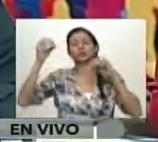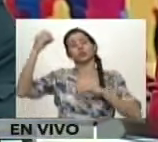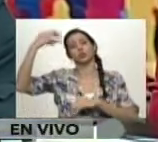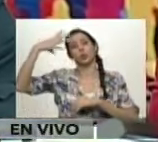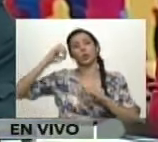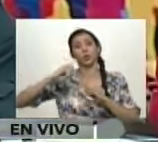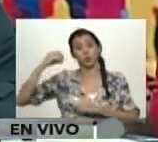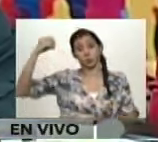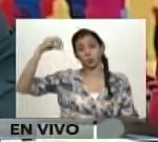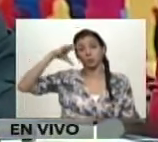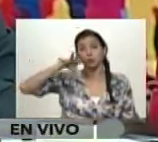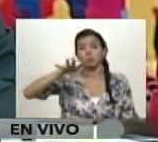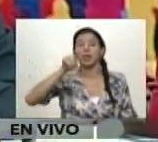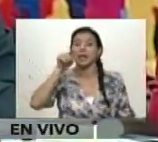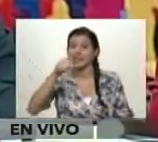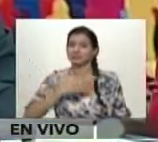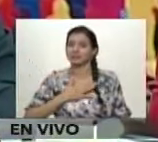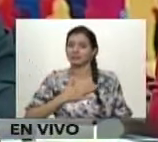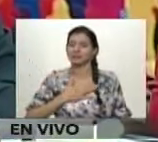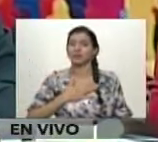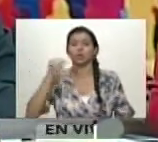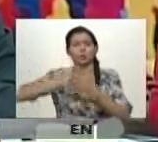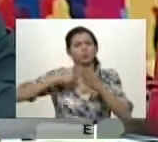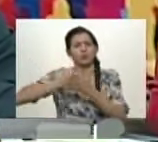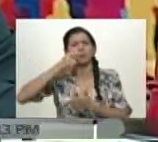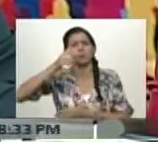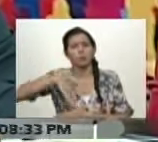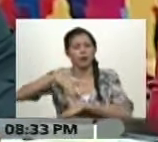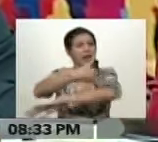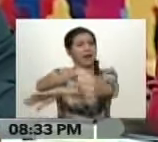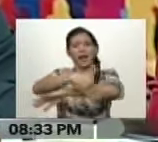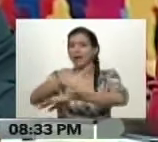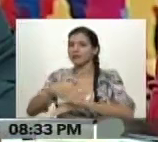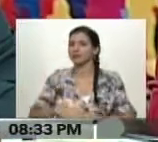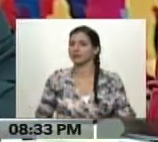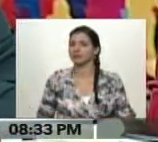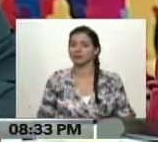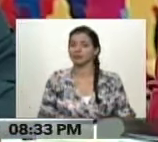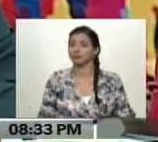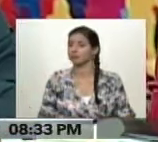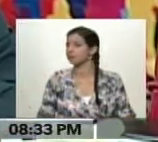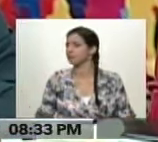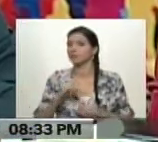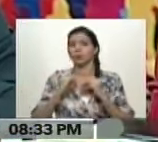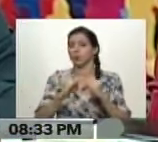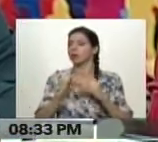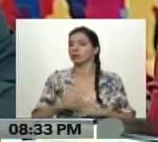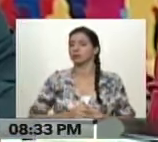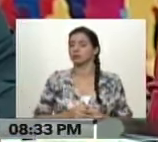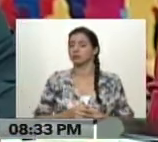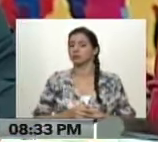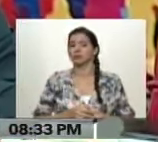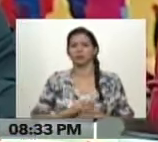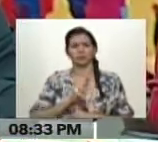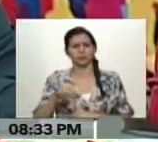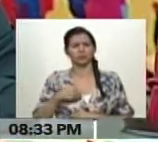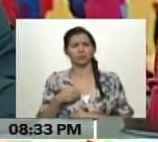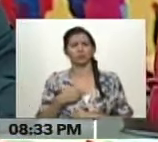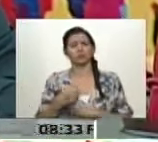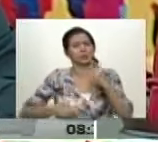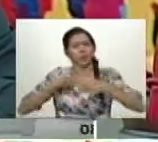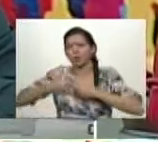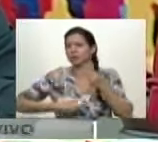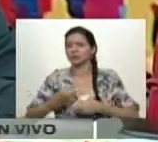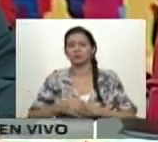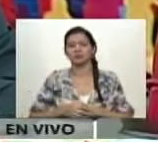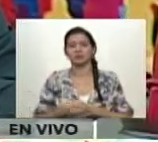Ahí no está nuestra vida, las luchas del pueblo, las calles. ¿O es que no nos levantamos nosotros gritando,